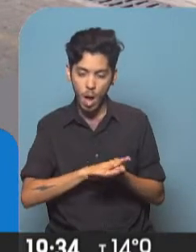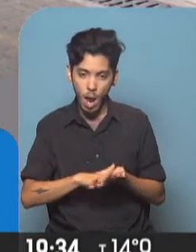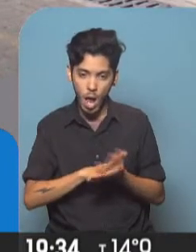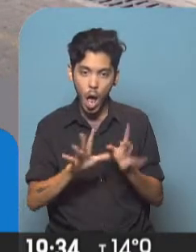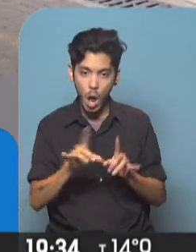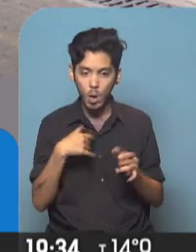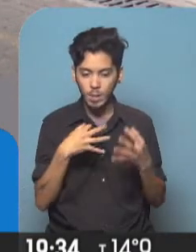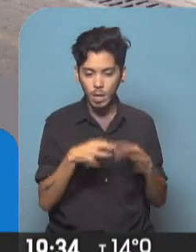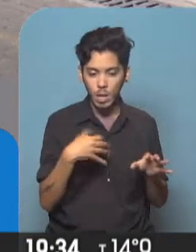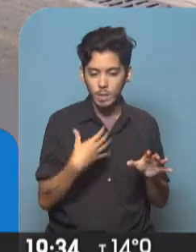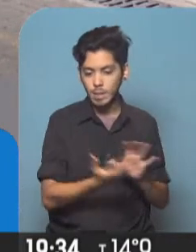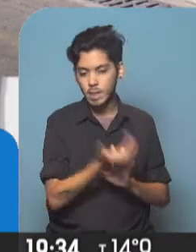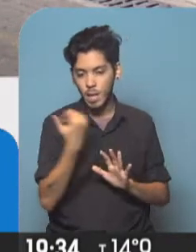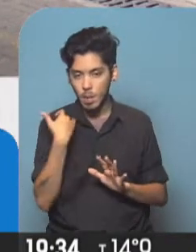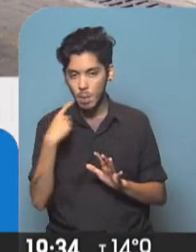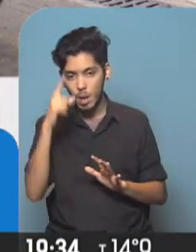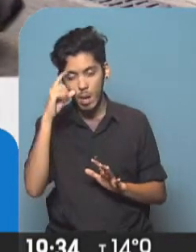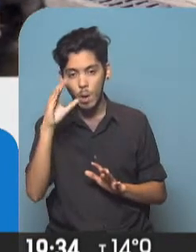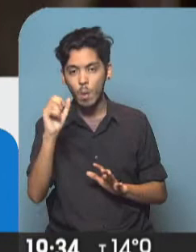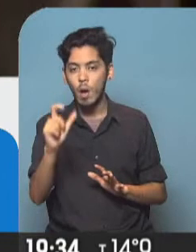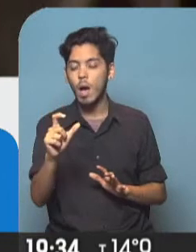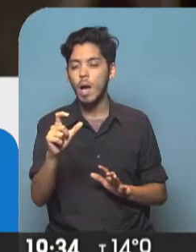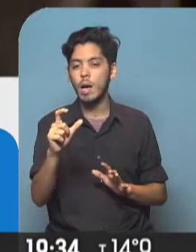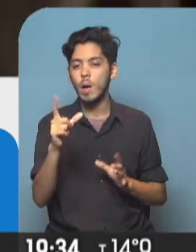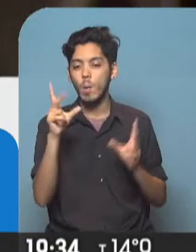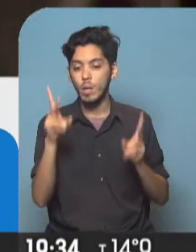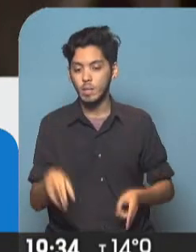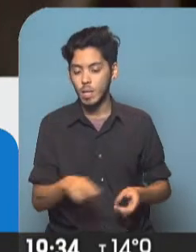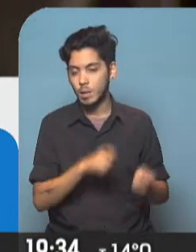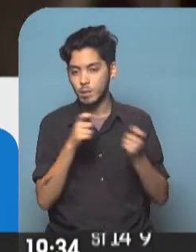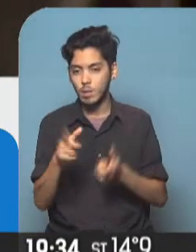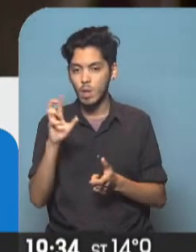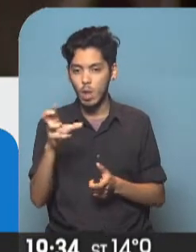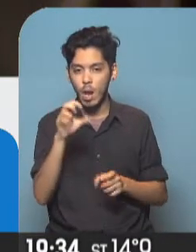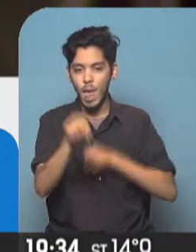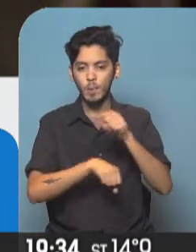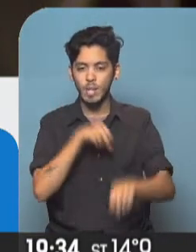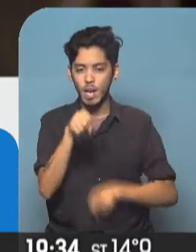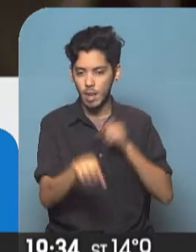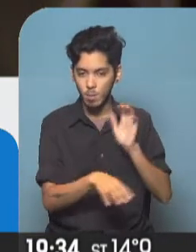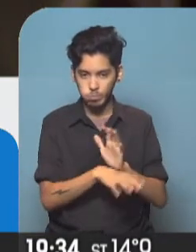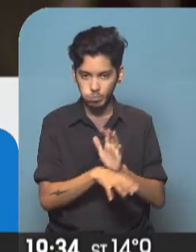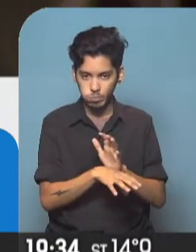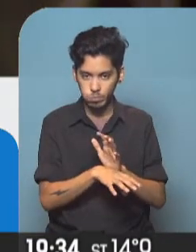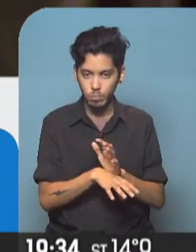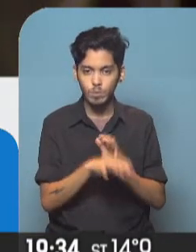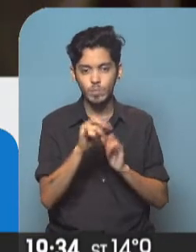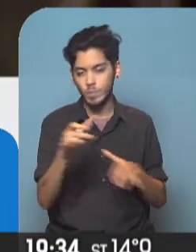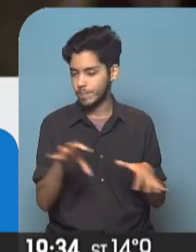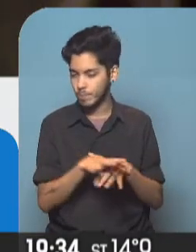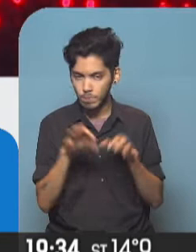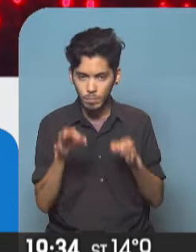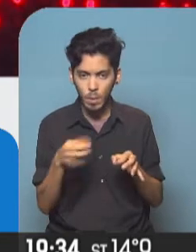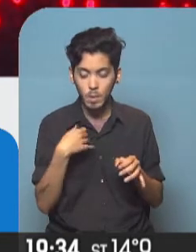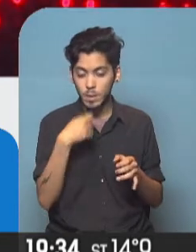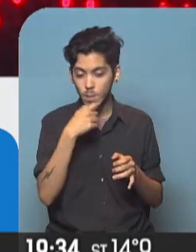cosas, las LEVAC vencían y se pasaba al dólar. El carry si el trade, dólar no, la bicicleta. Claro, sí. Entonces después uno levanta